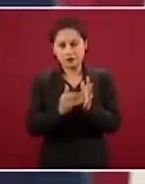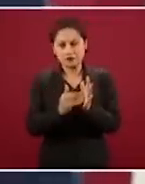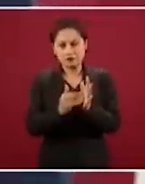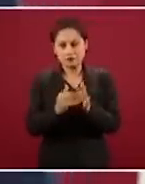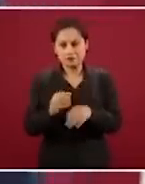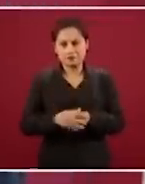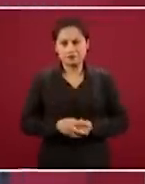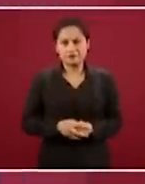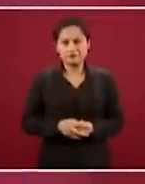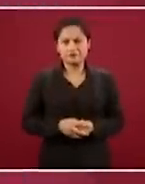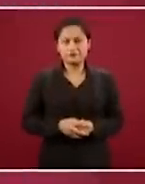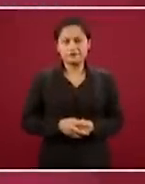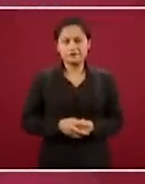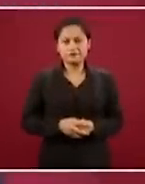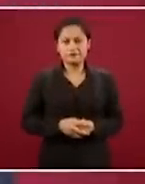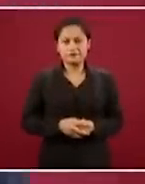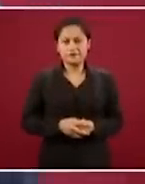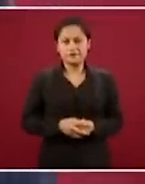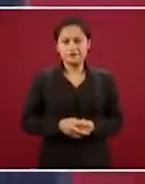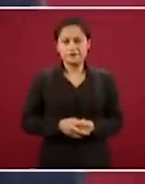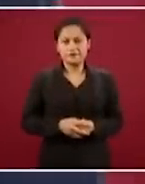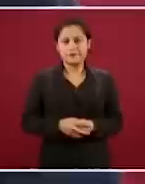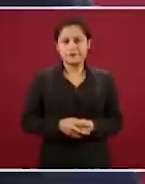Podemos decir que